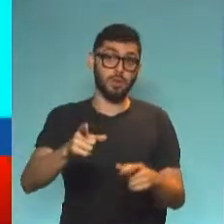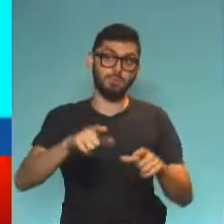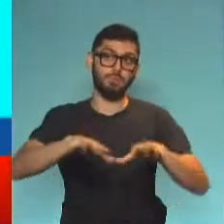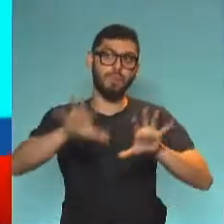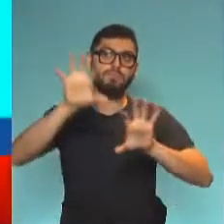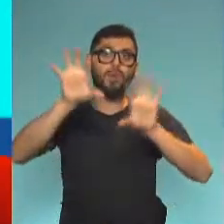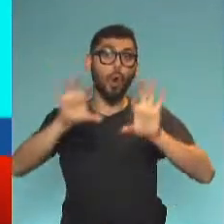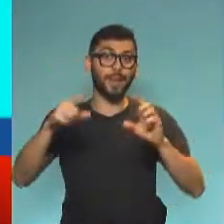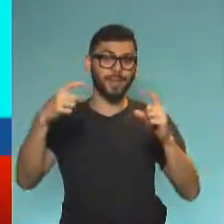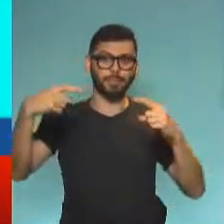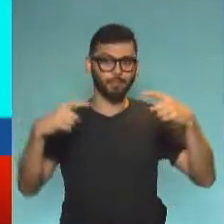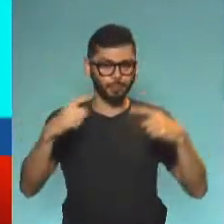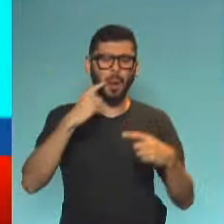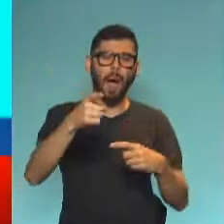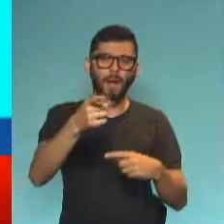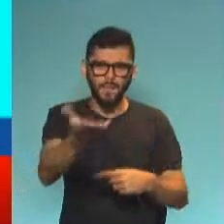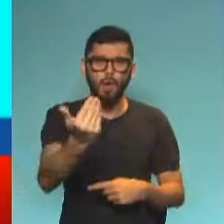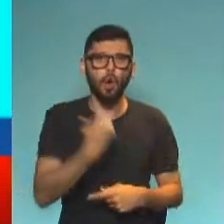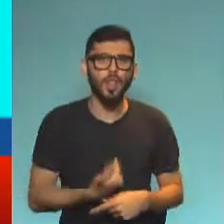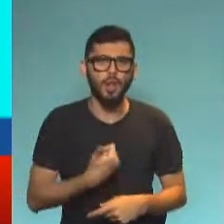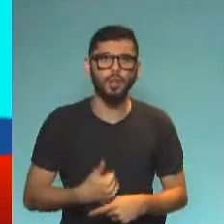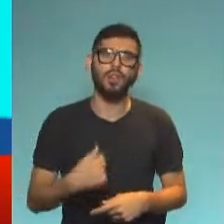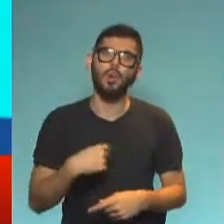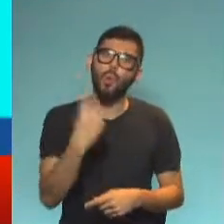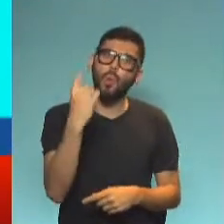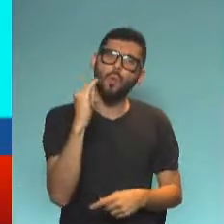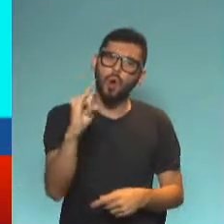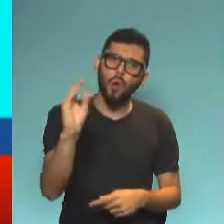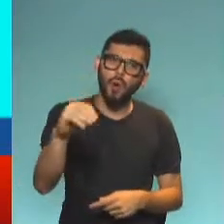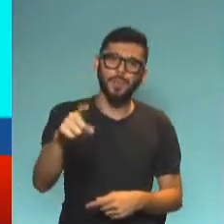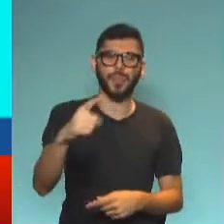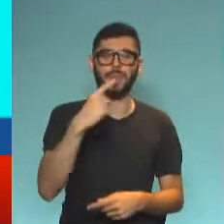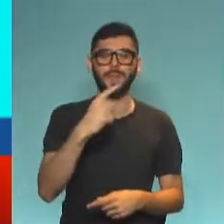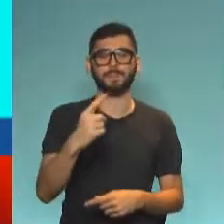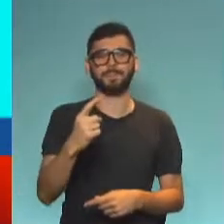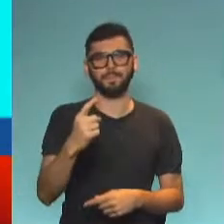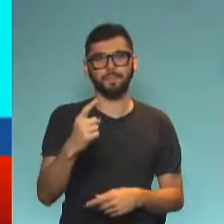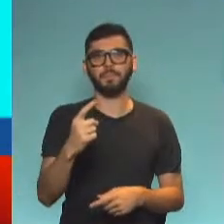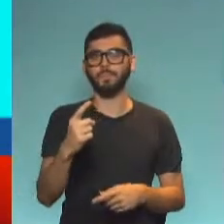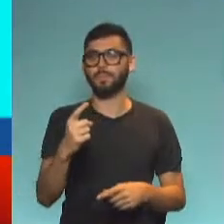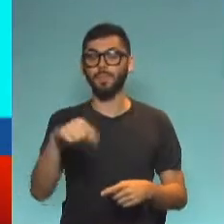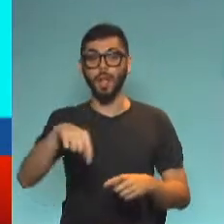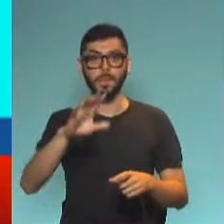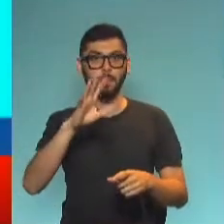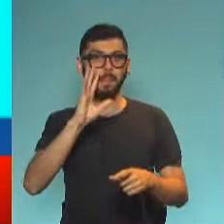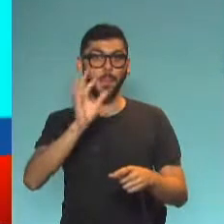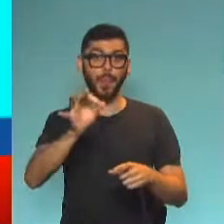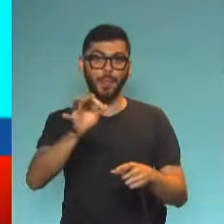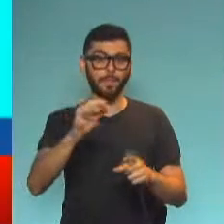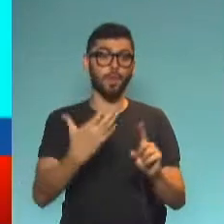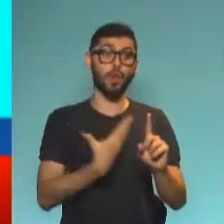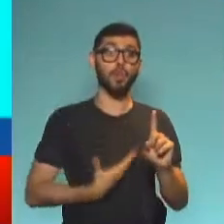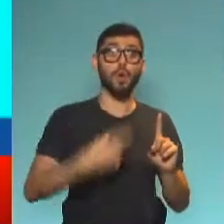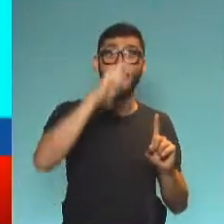con los diferentes estados. Dale, Ayelén, contanos. Quería hacerte un comentario también de cómo esto deja en evidencia esas tensiones internas que hay entre el